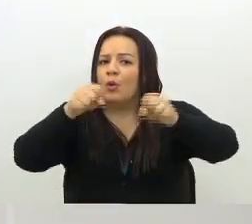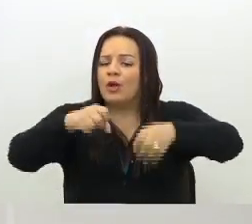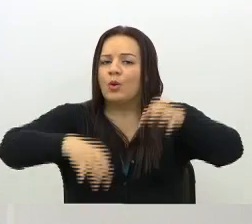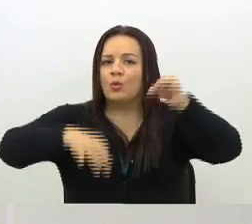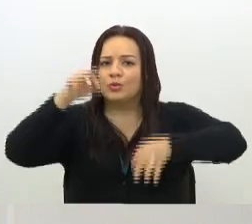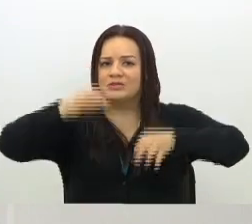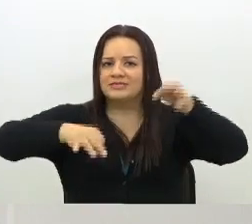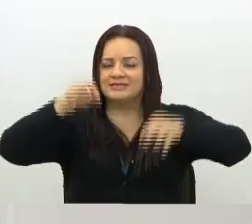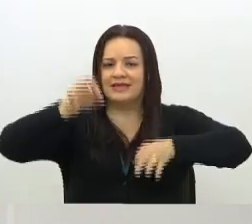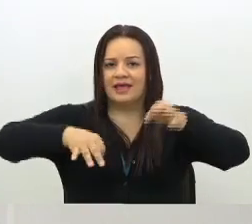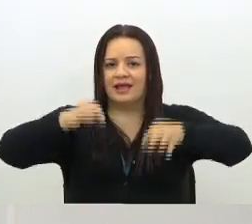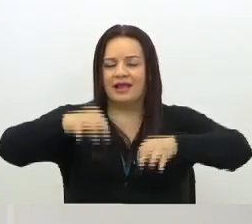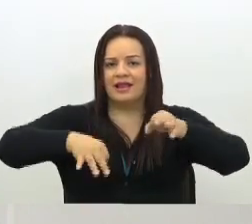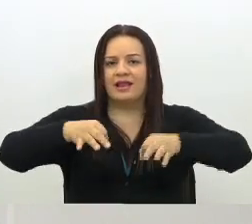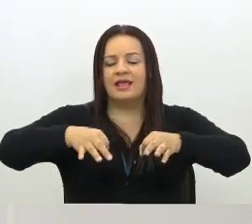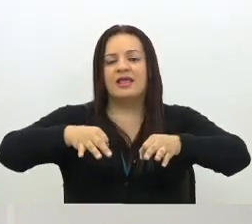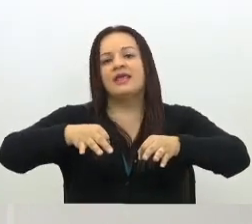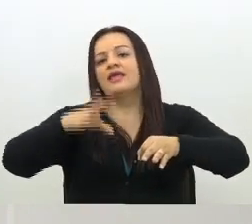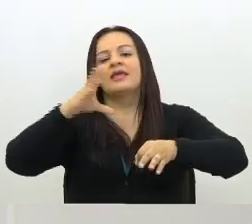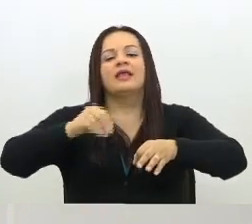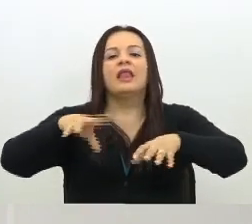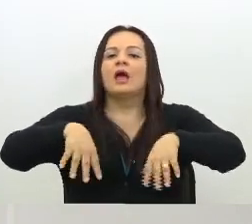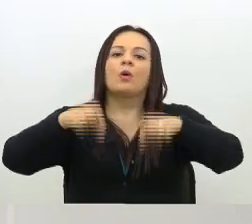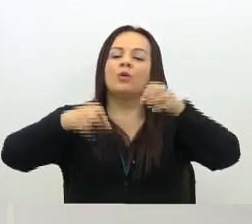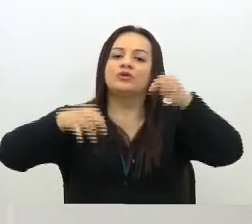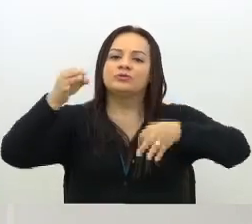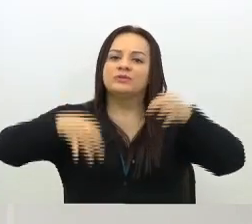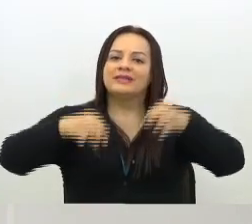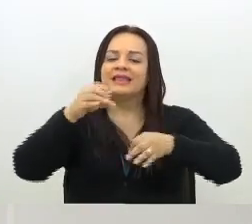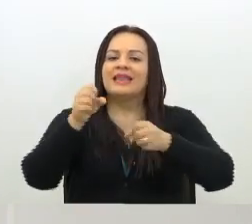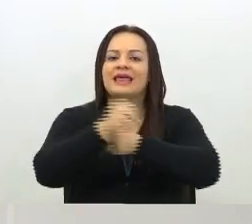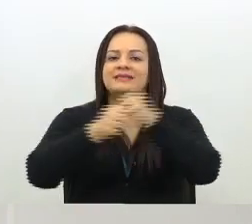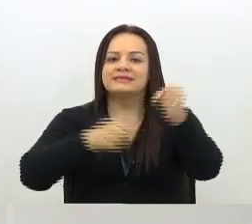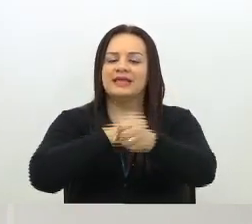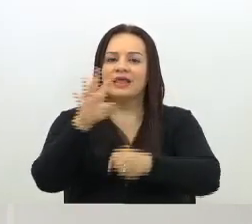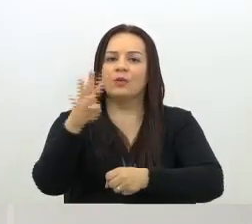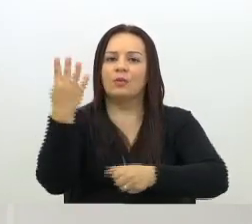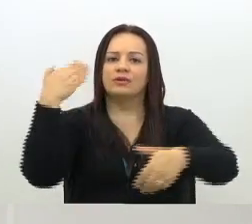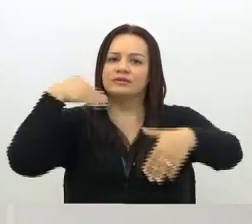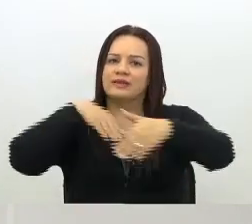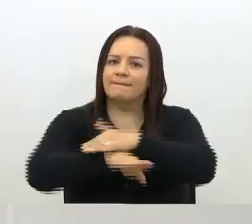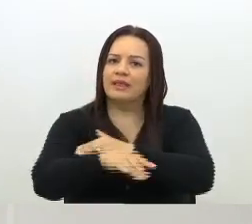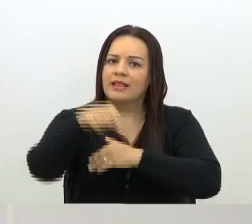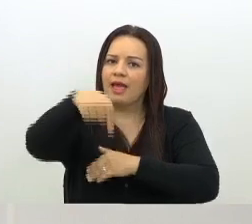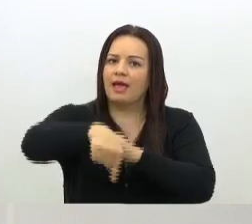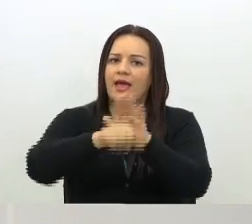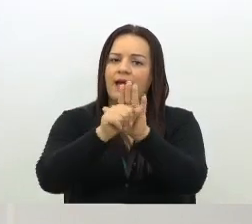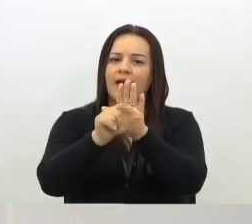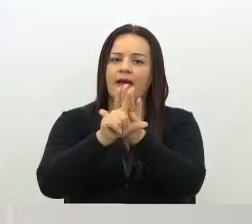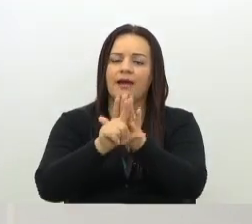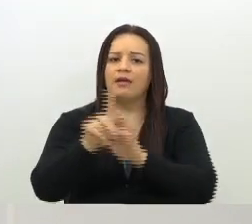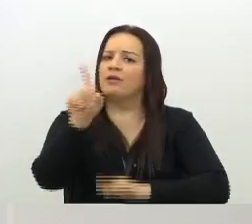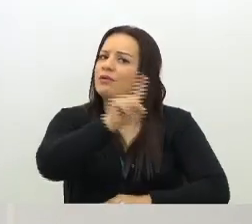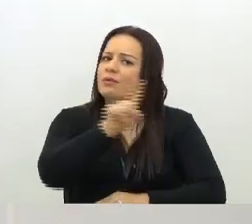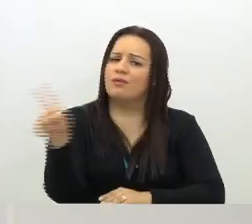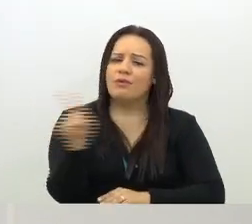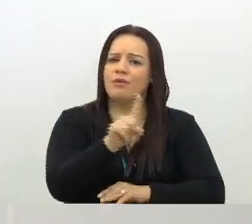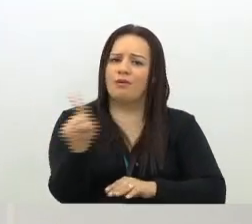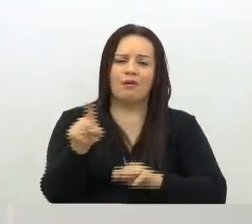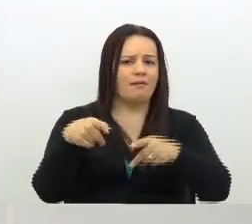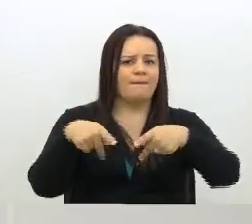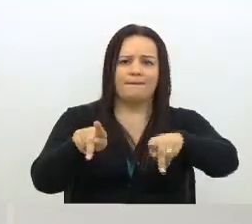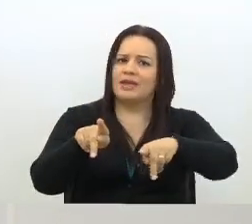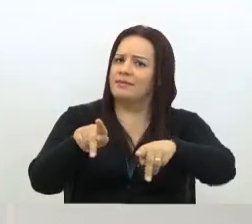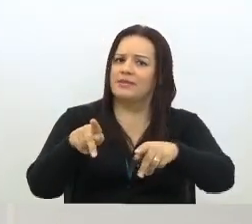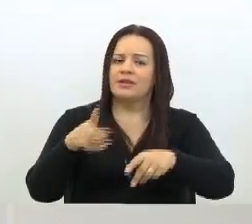que la Corte Suprema y que la Sala Constitucional se nos metan aquí. No lo permitamos,